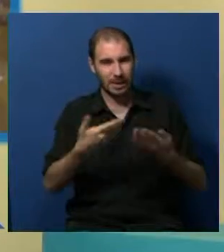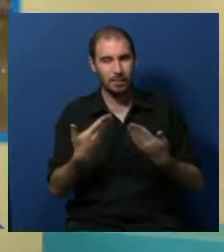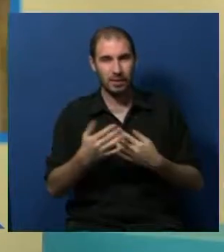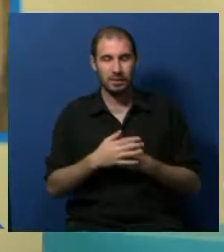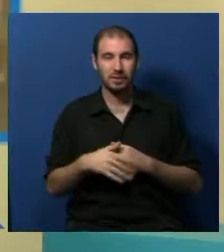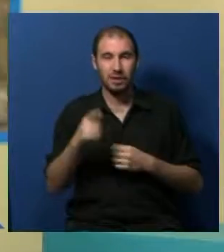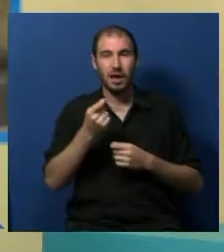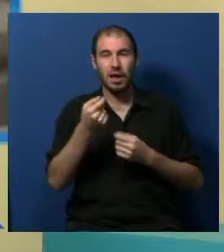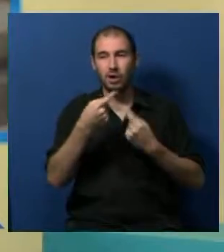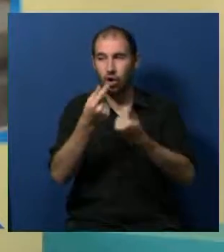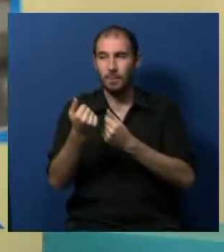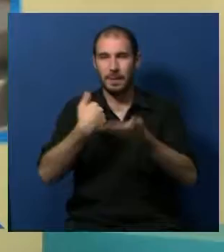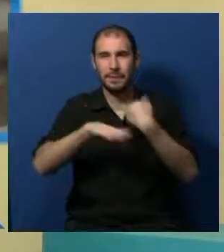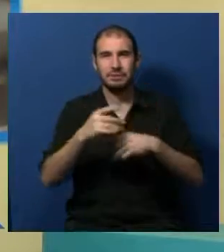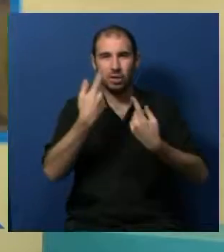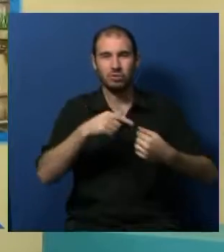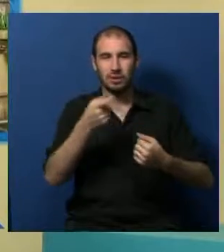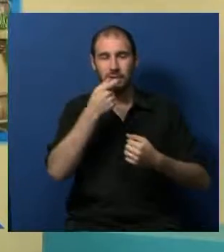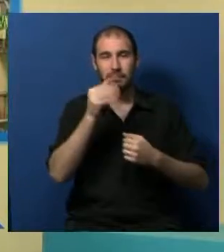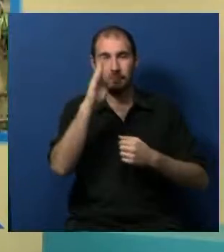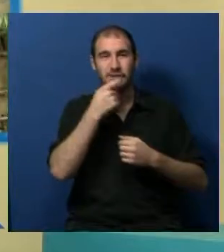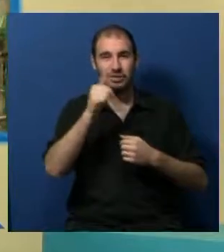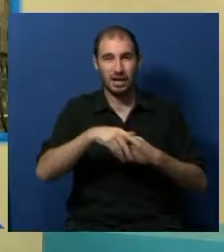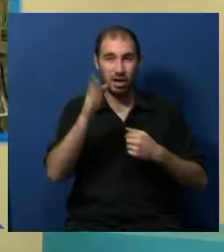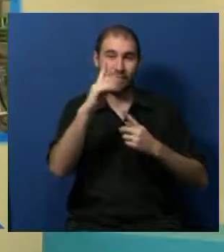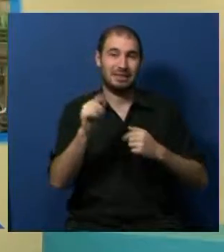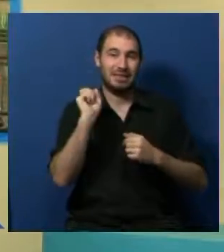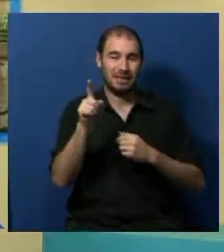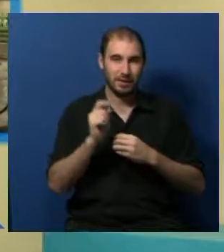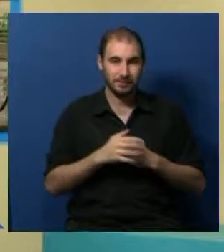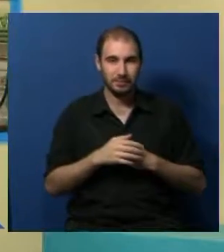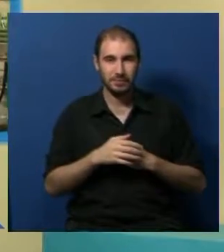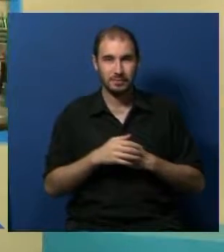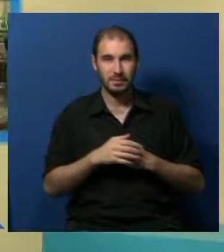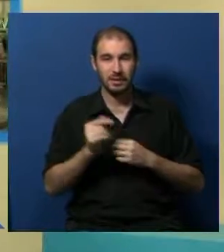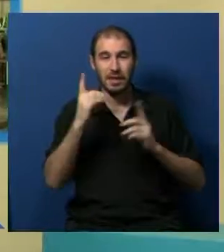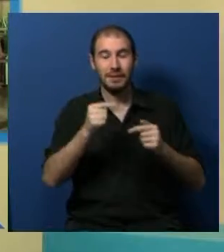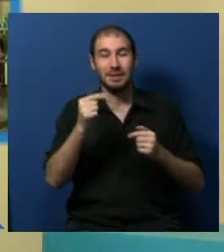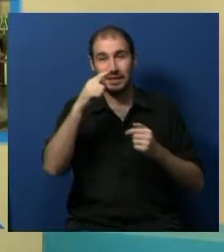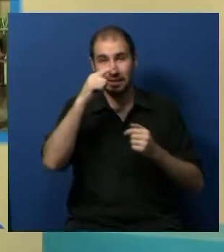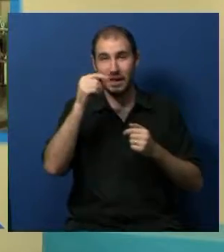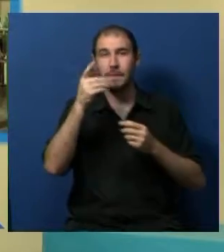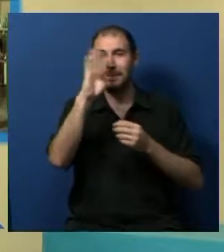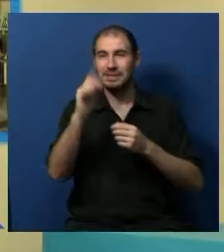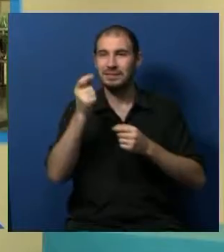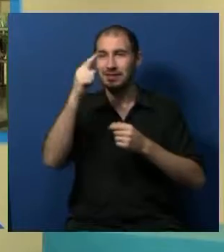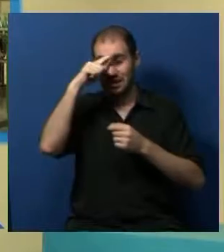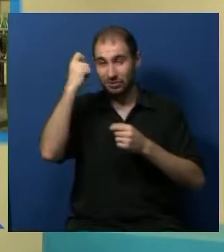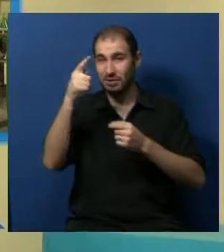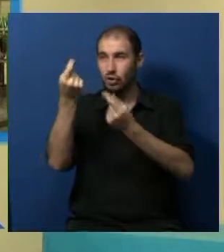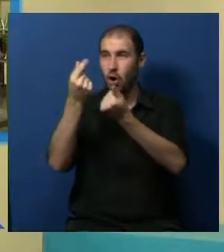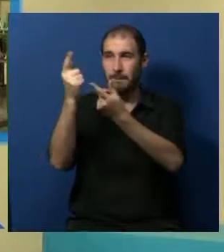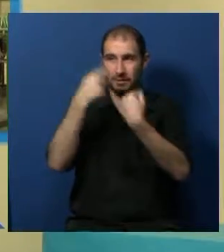Va a aumentar el consumo de productos locales, es decir, de productos brasileños, y también van a aumentar las importaciones de Brasil. Y aquí es donde